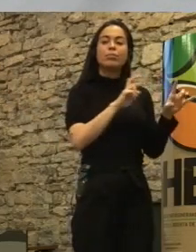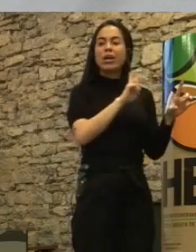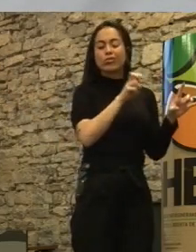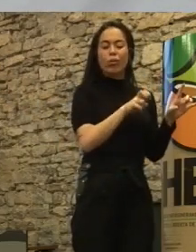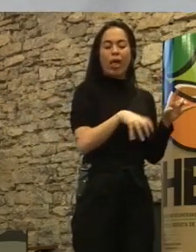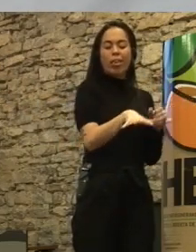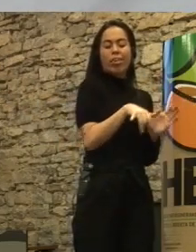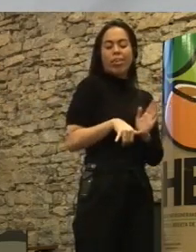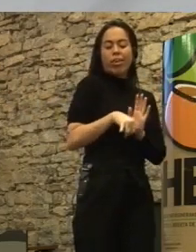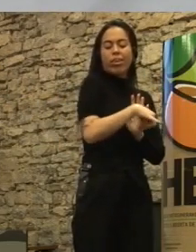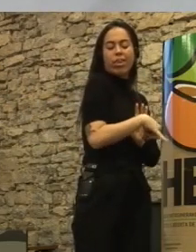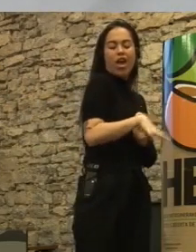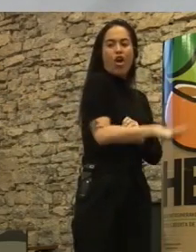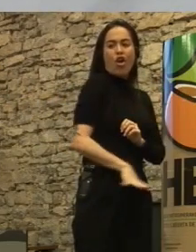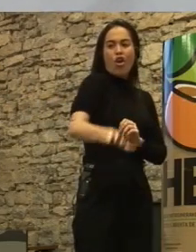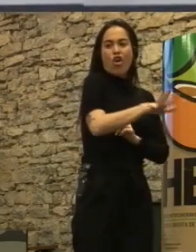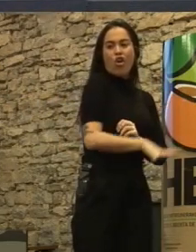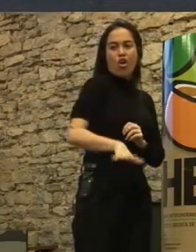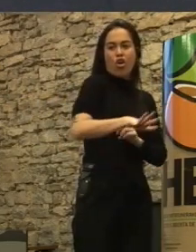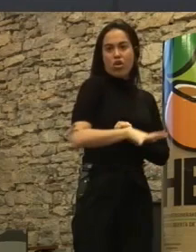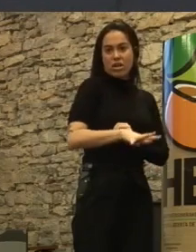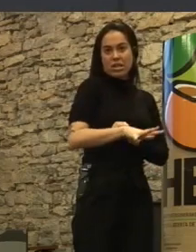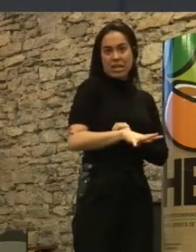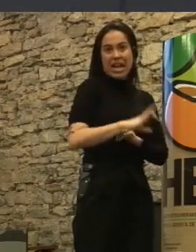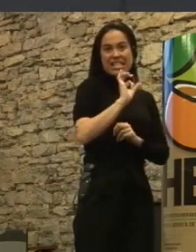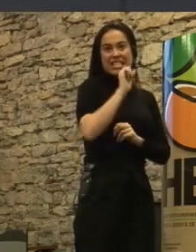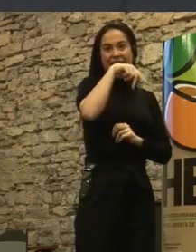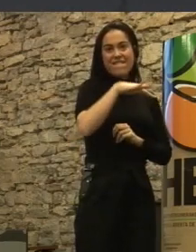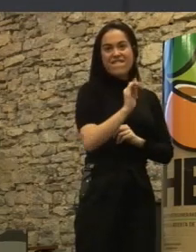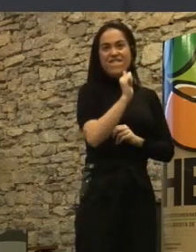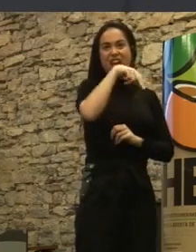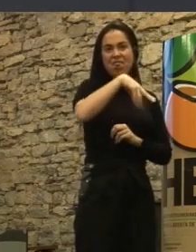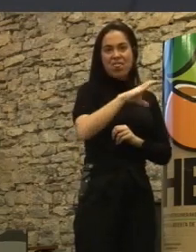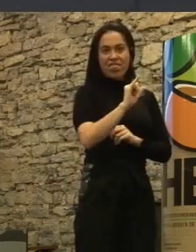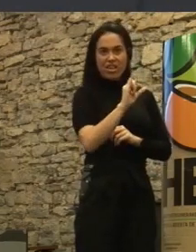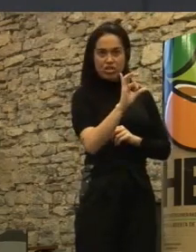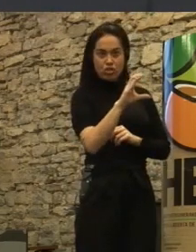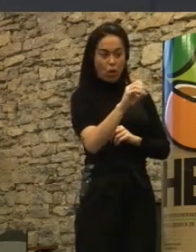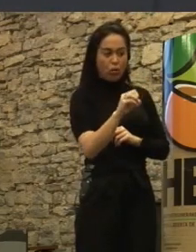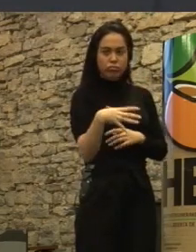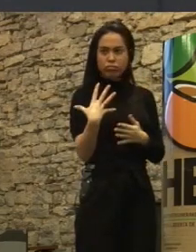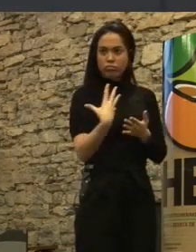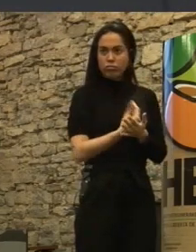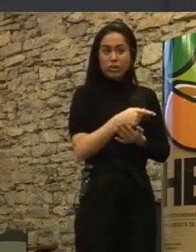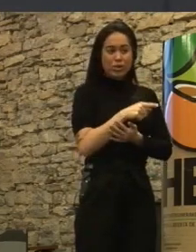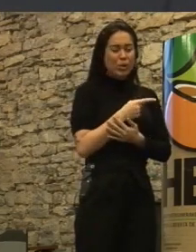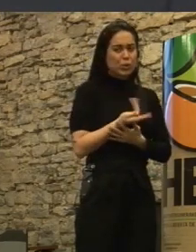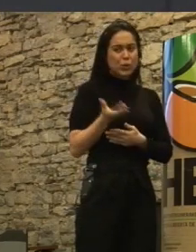locales, todos de la zona de San Francisco, que trabajaban todos dando salarios